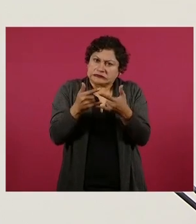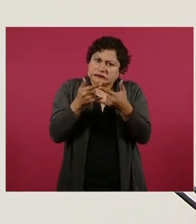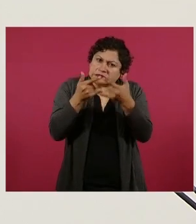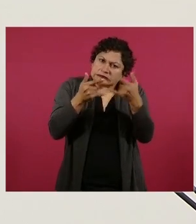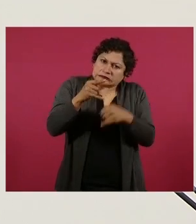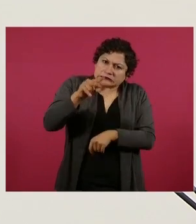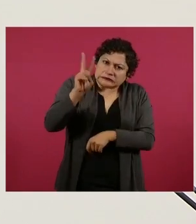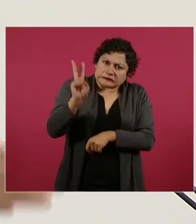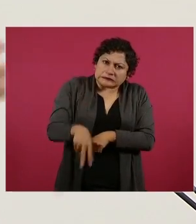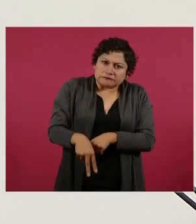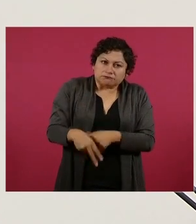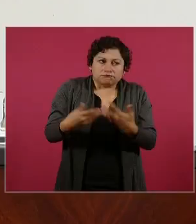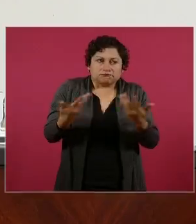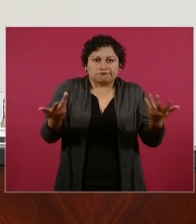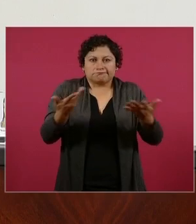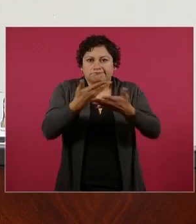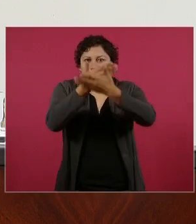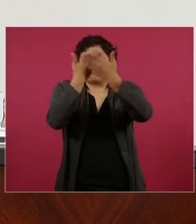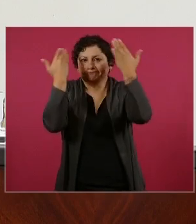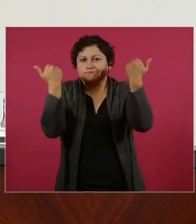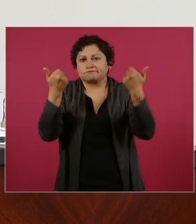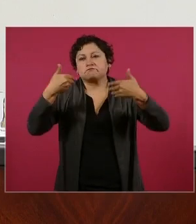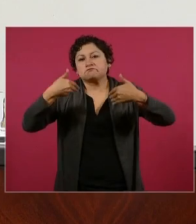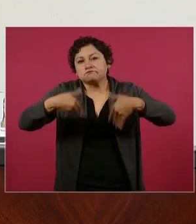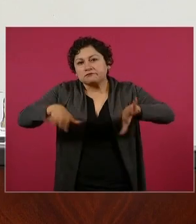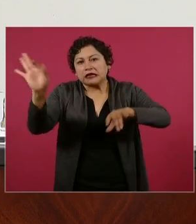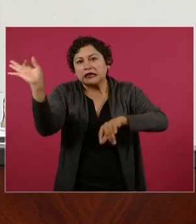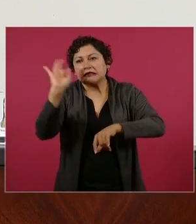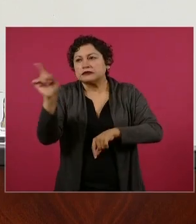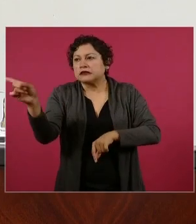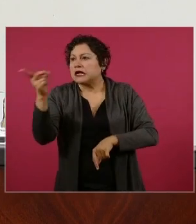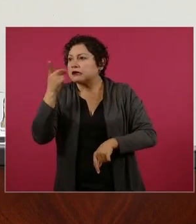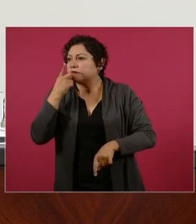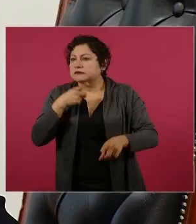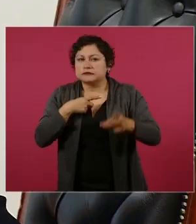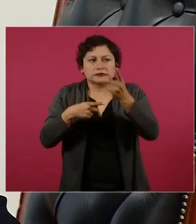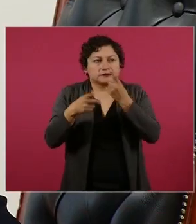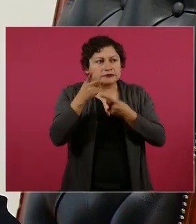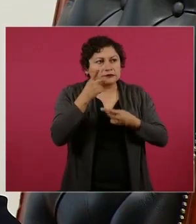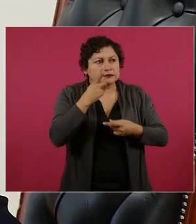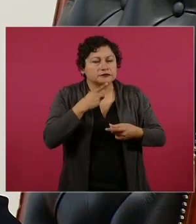Pues podemos decir, sí, pasó esto y esto y esto, sí, ¿y dónde están?